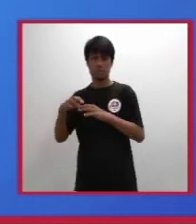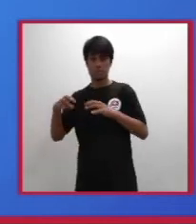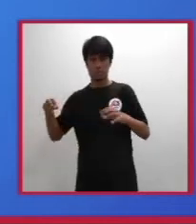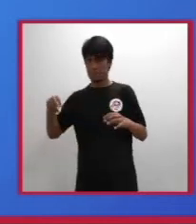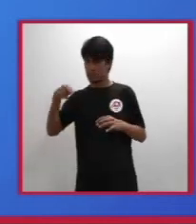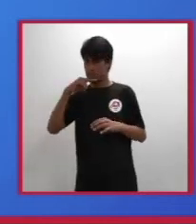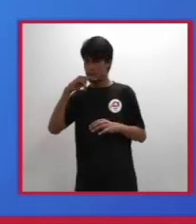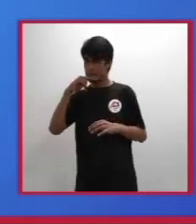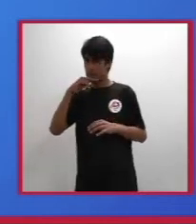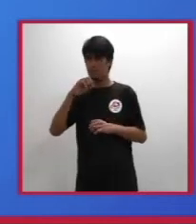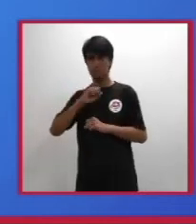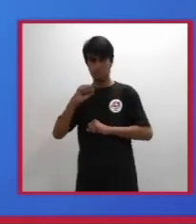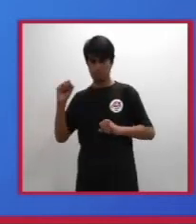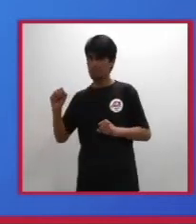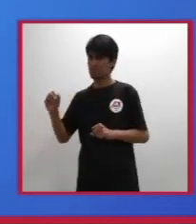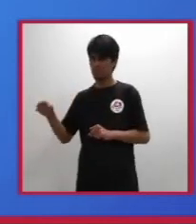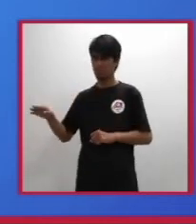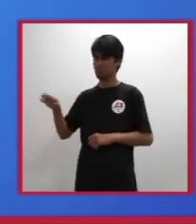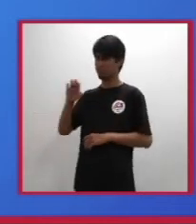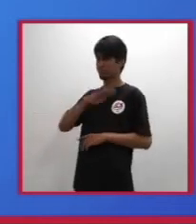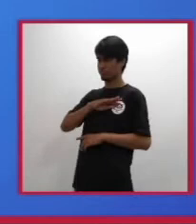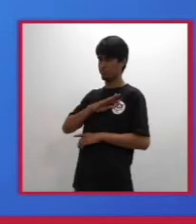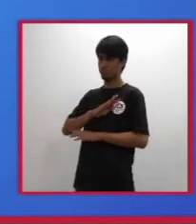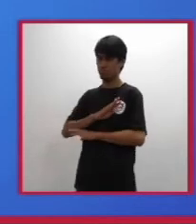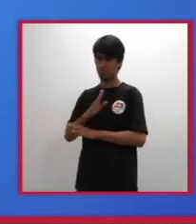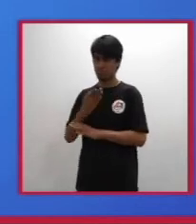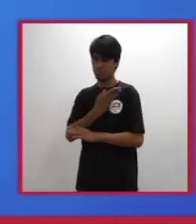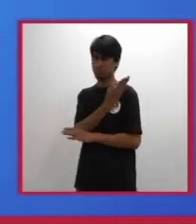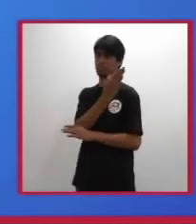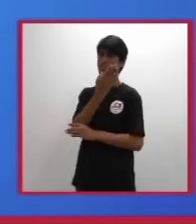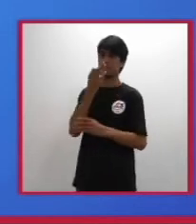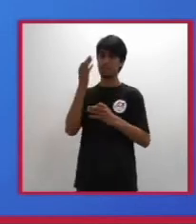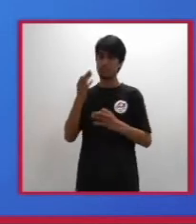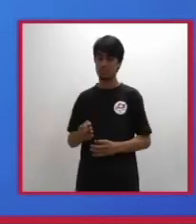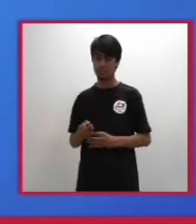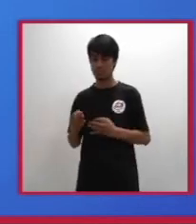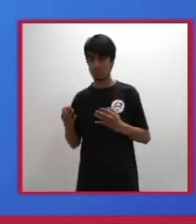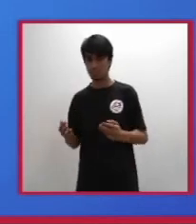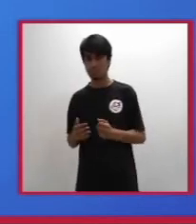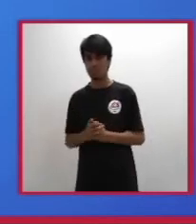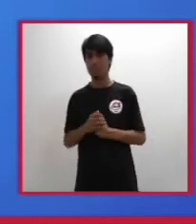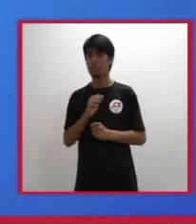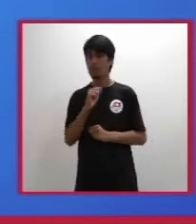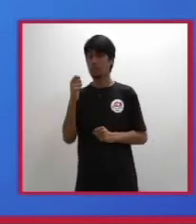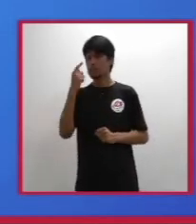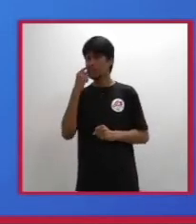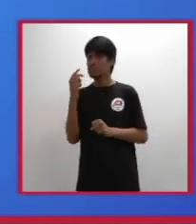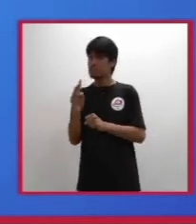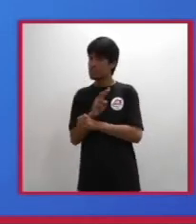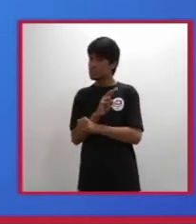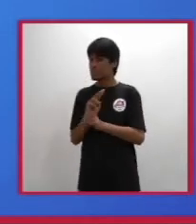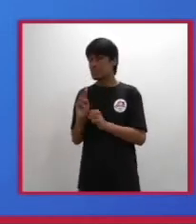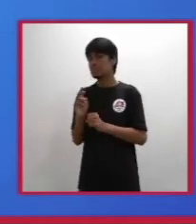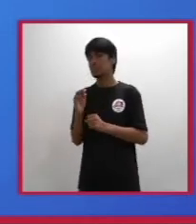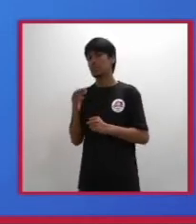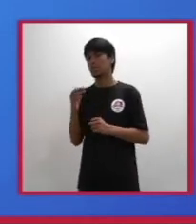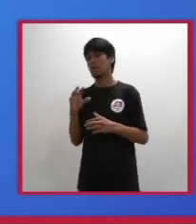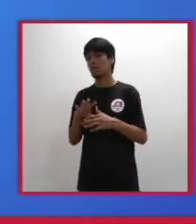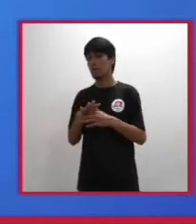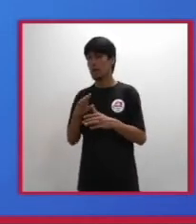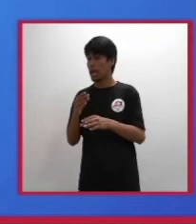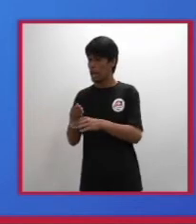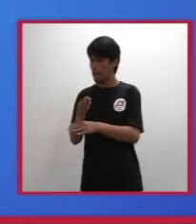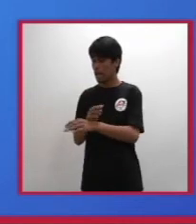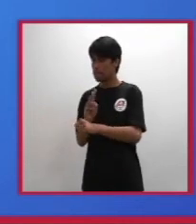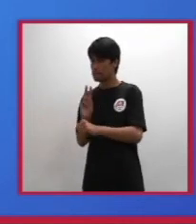le golpeó, ¿verdad? O sea, son situaciones que pueden darse sobre las cuales nosotros tenemos que tomar medidas como